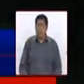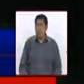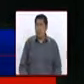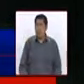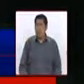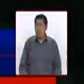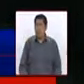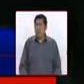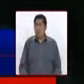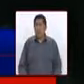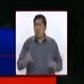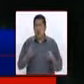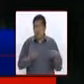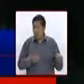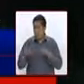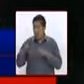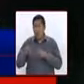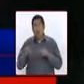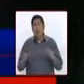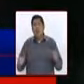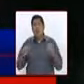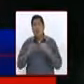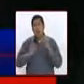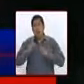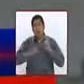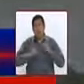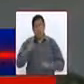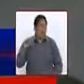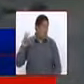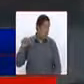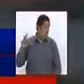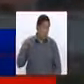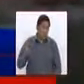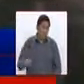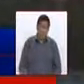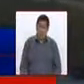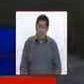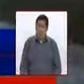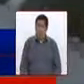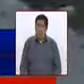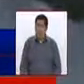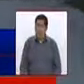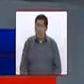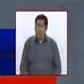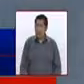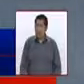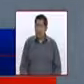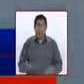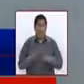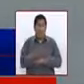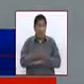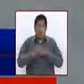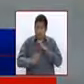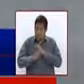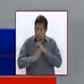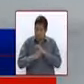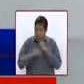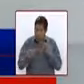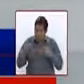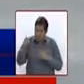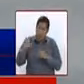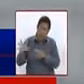O sea, ¿no vas hasta La Paz o hasta Oruro a traer esto? No, voy a traer de la frontera. ¿Pasa el camión por el contrabando y